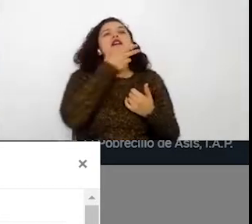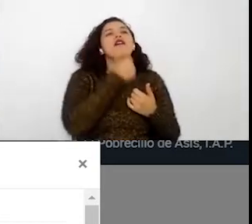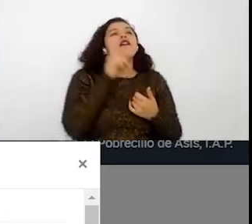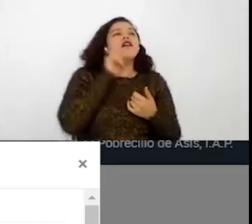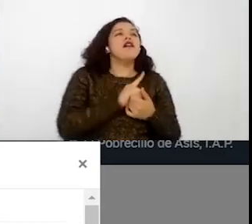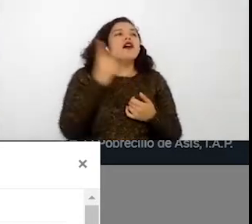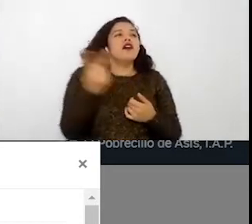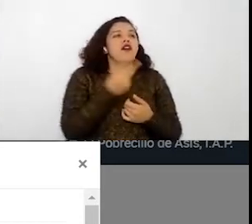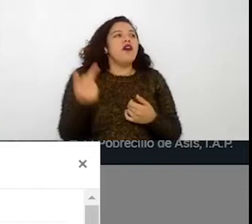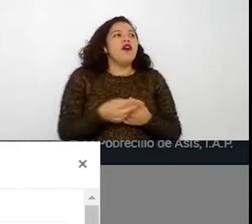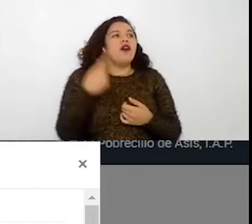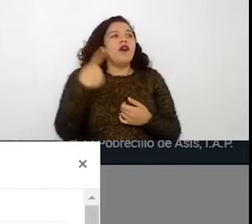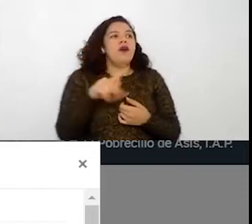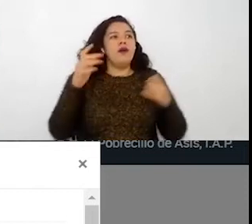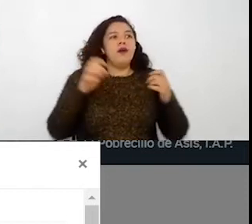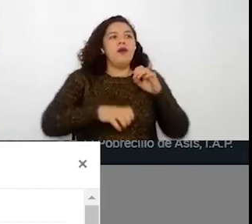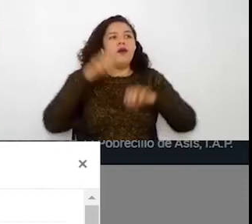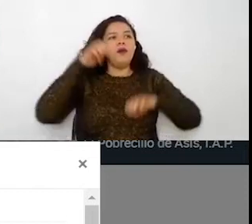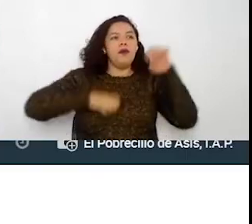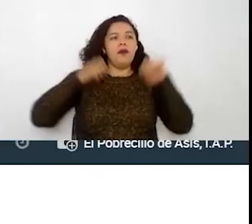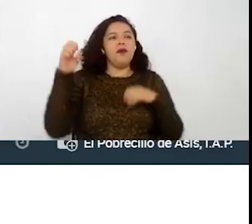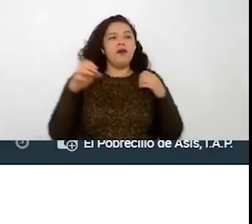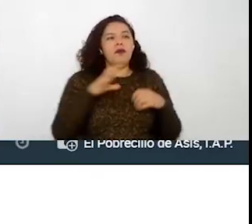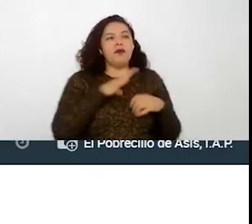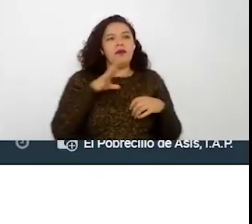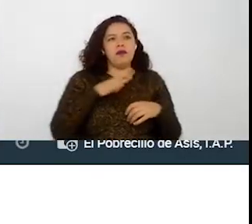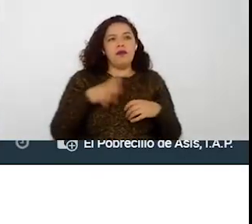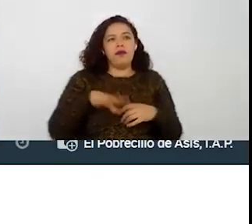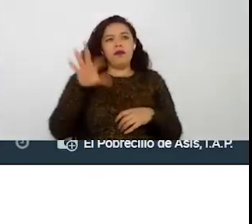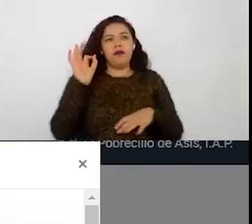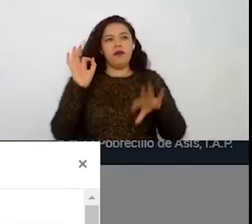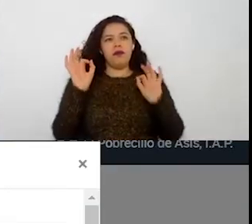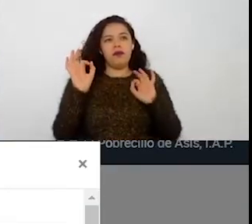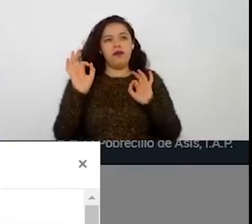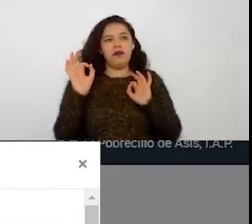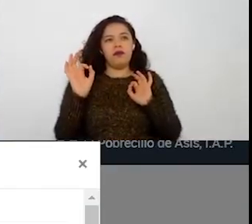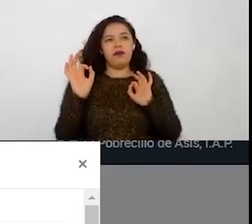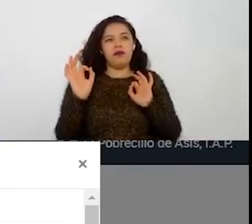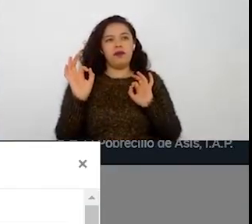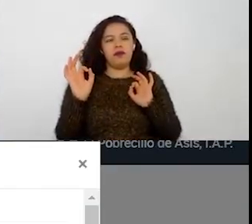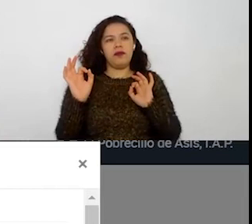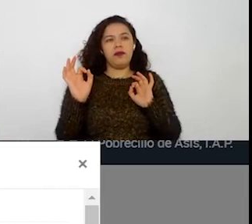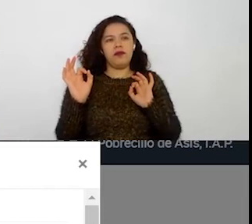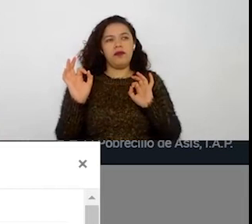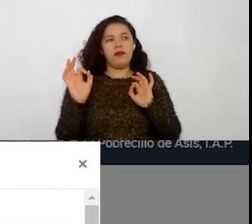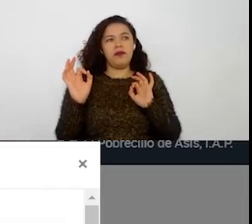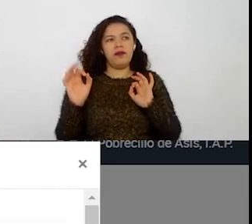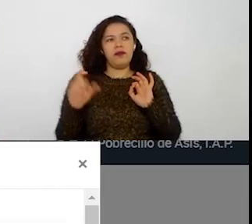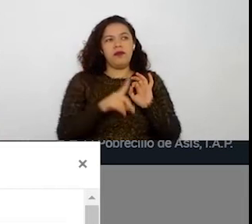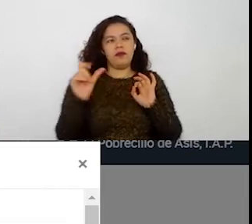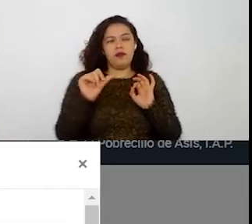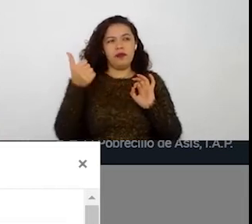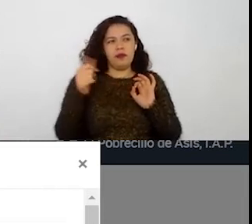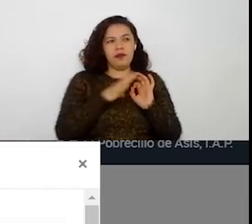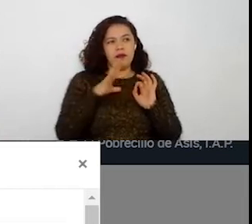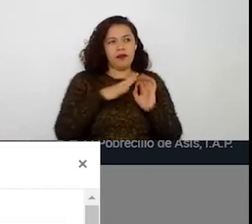su Rango de edad es vamos a seleccionar vamos a agregar la otra fíjense